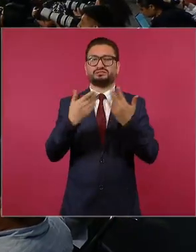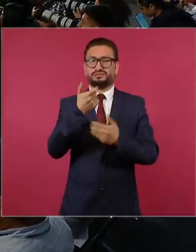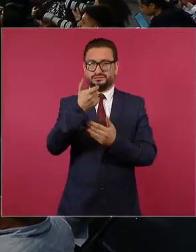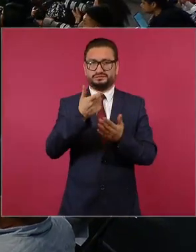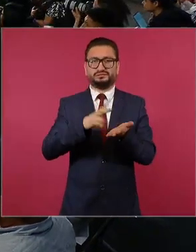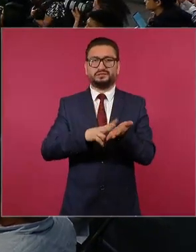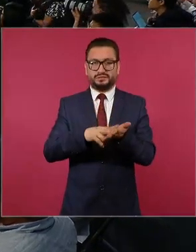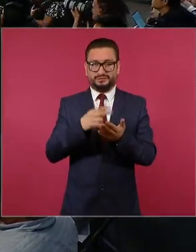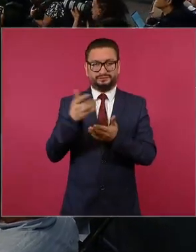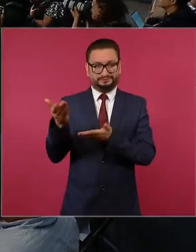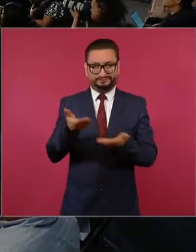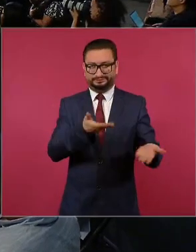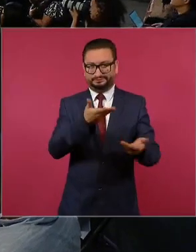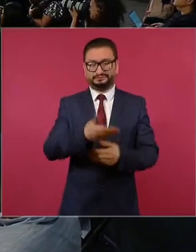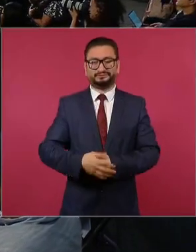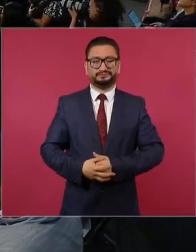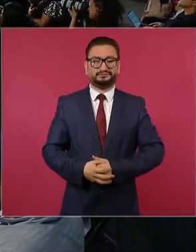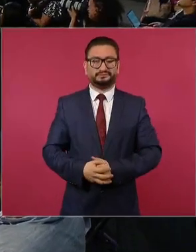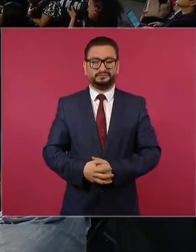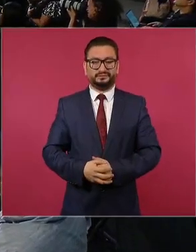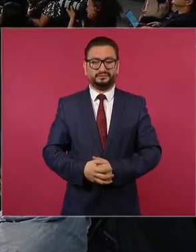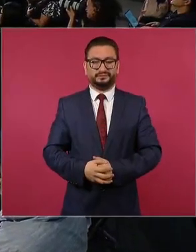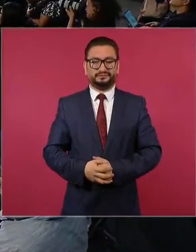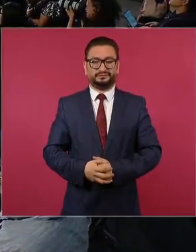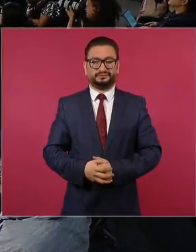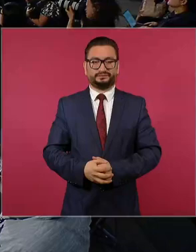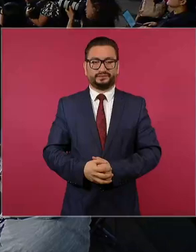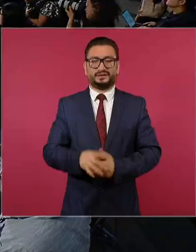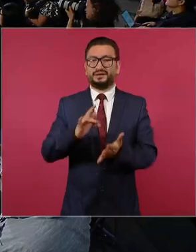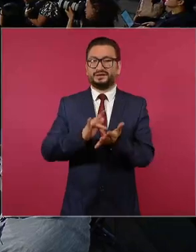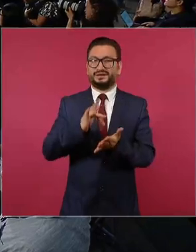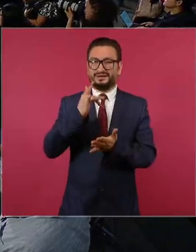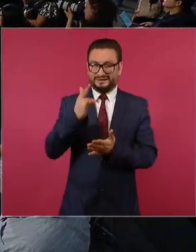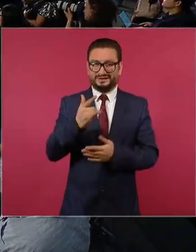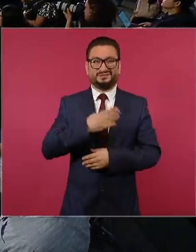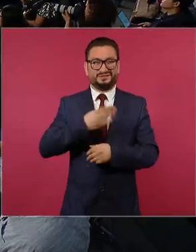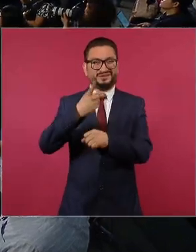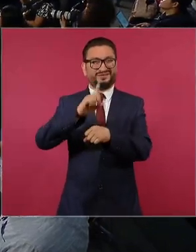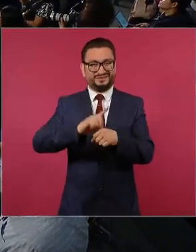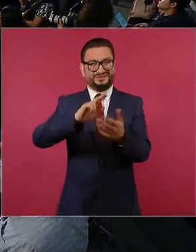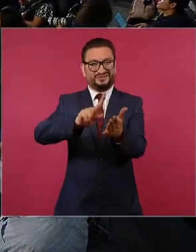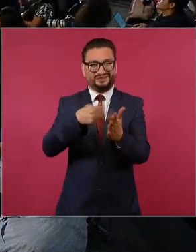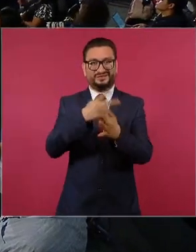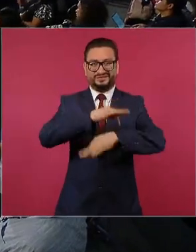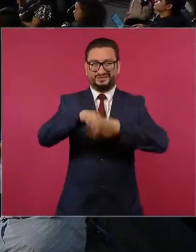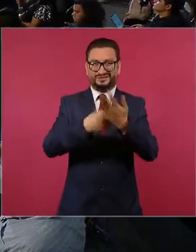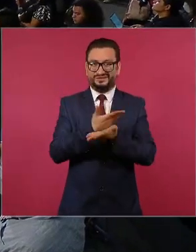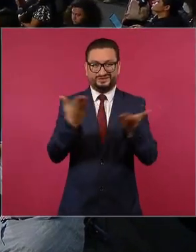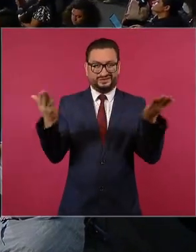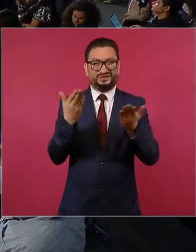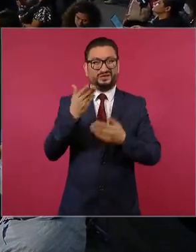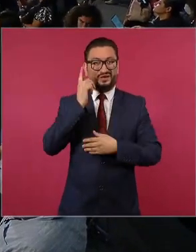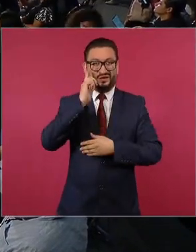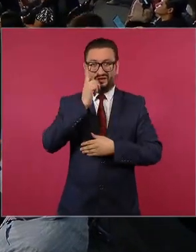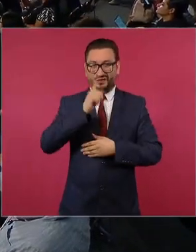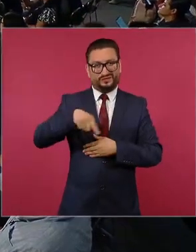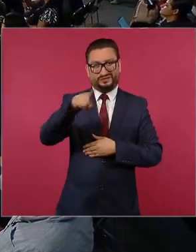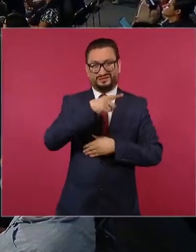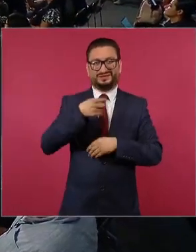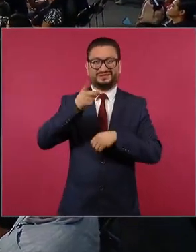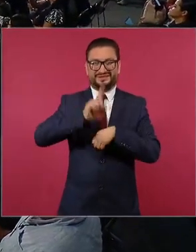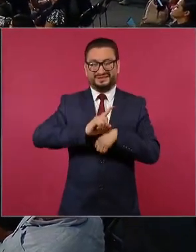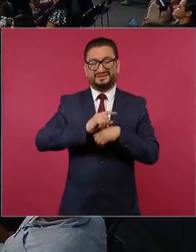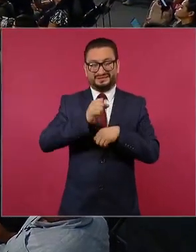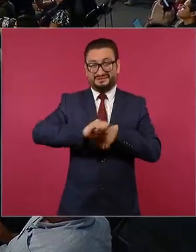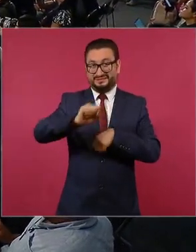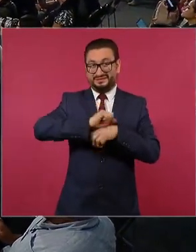Adelante. Gracias. Procurador. Muchas gracias, muy buenos días nuevamente a todos ustedes. Espero que tengan un muy buen inicio